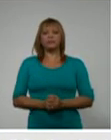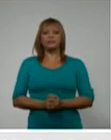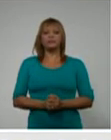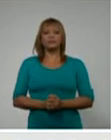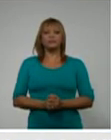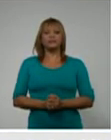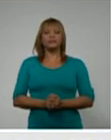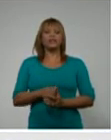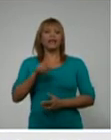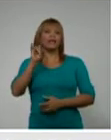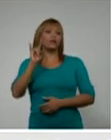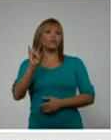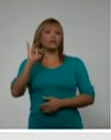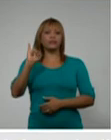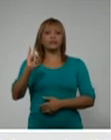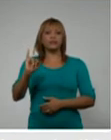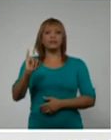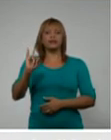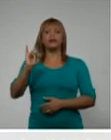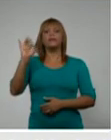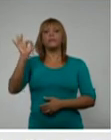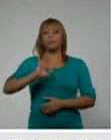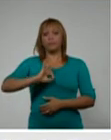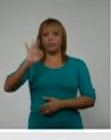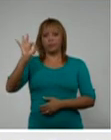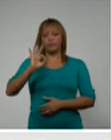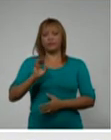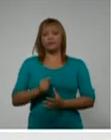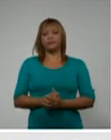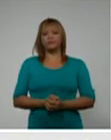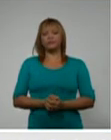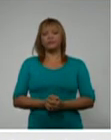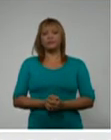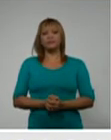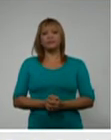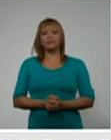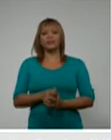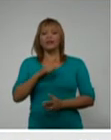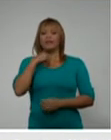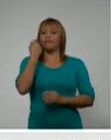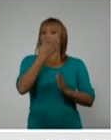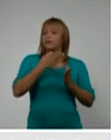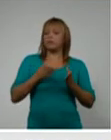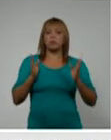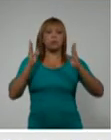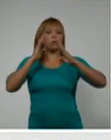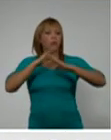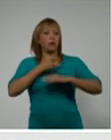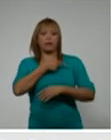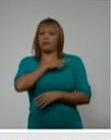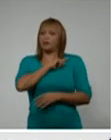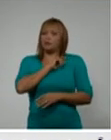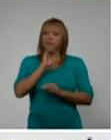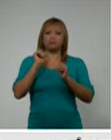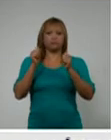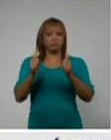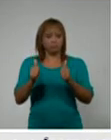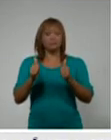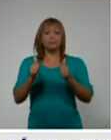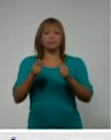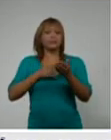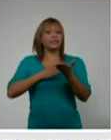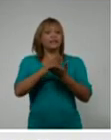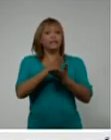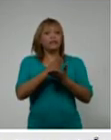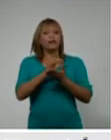del 96%. No tuvimos que lamentar en el día de ayer ningún fallecido se mantienen